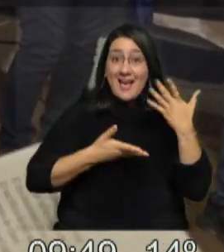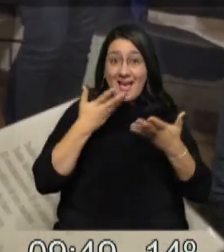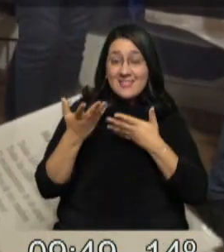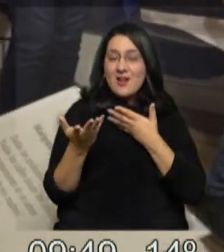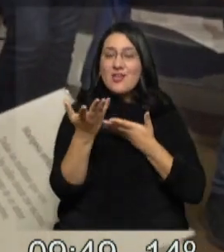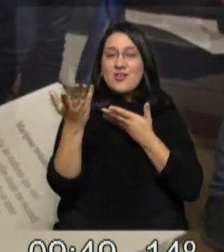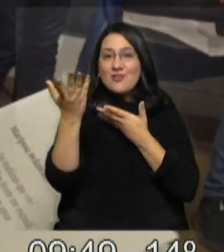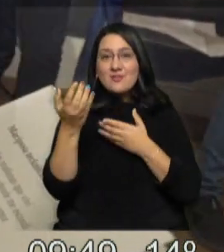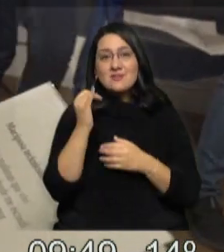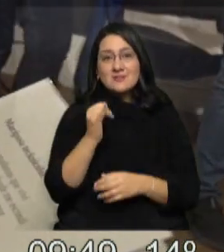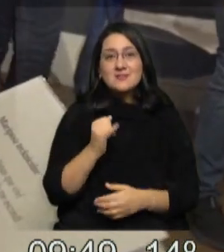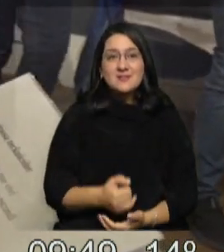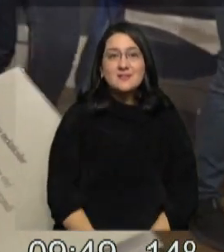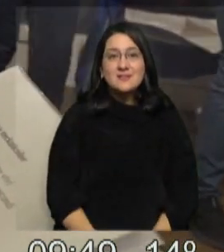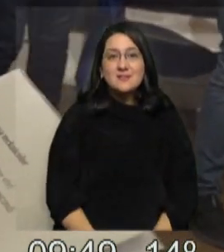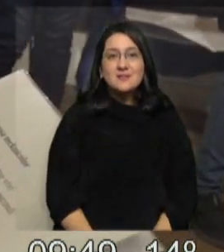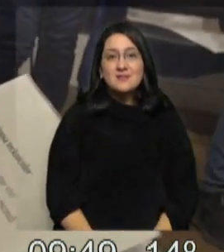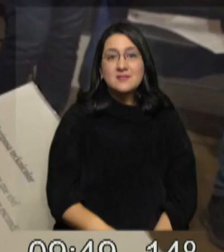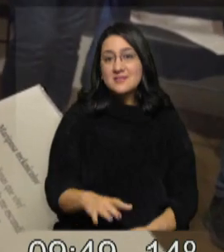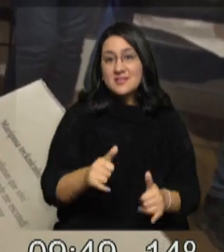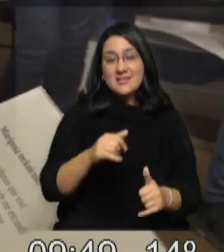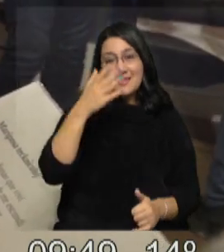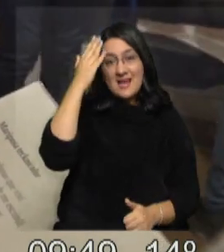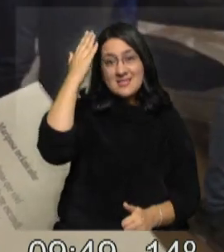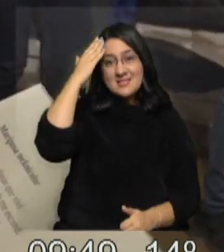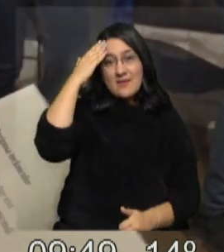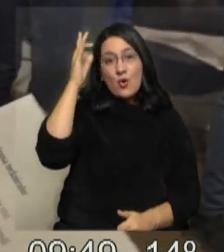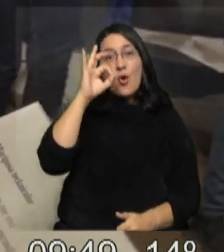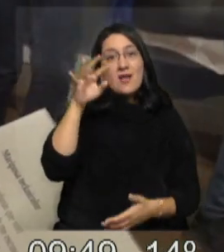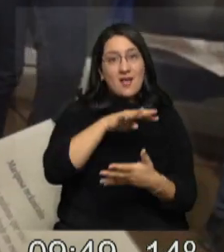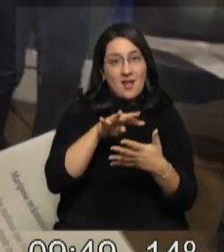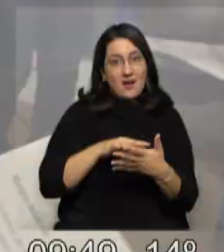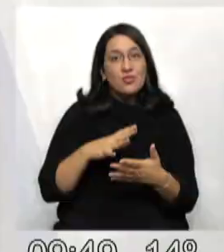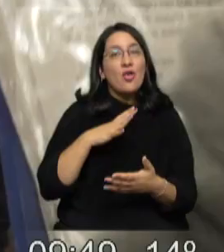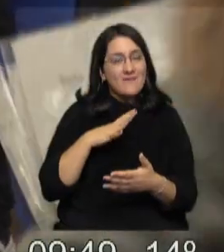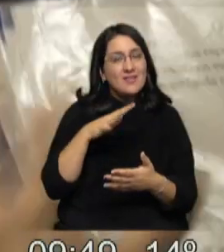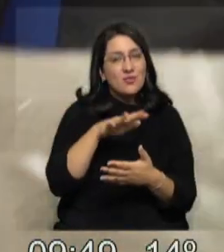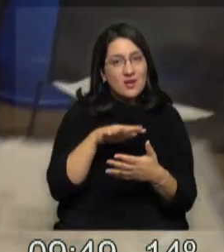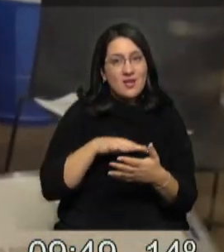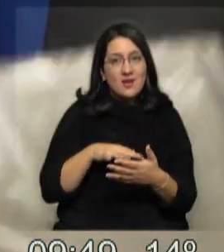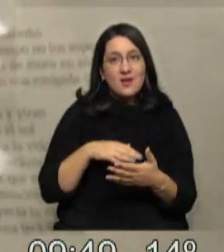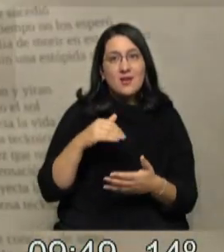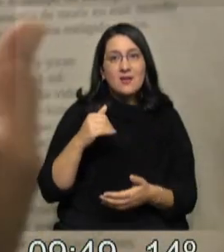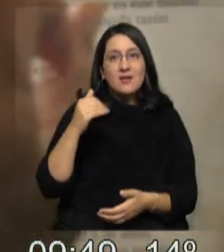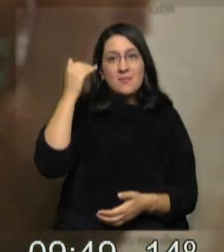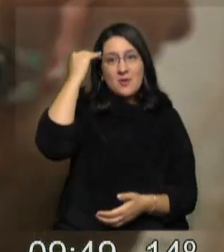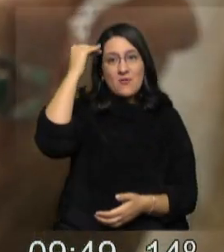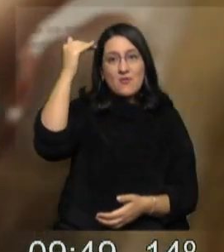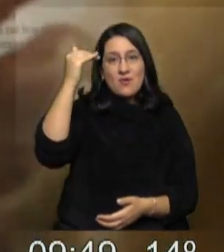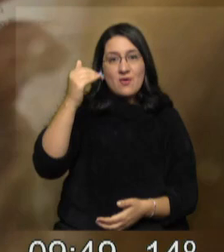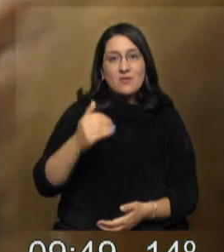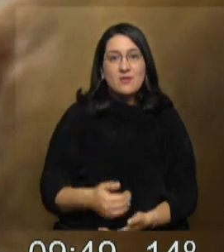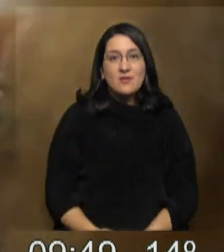lírico? Sí. Qué bueno, ¿se la sabe de memoria o tenemos que leer todavía? Hay que leer todavía. Profe, a ver si me